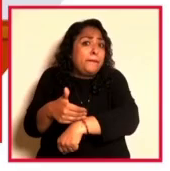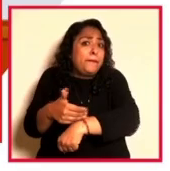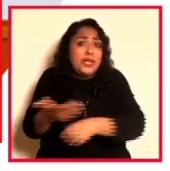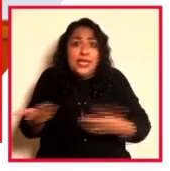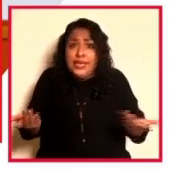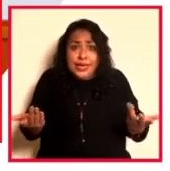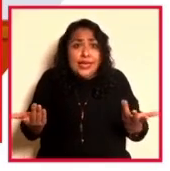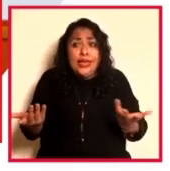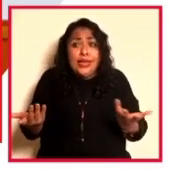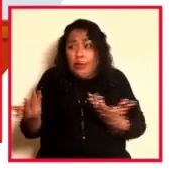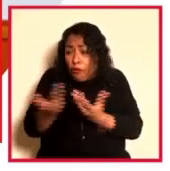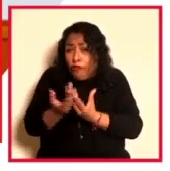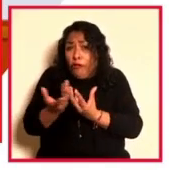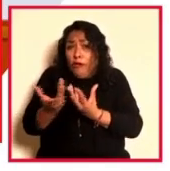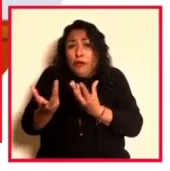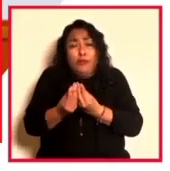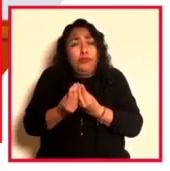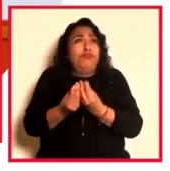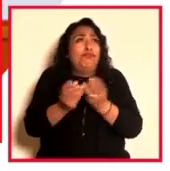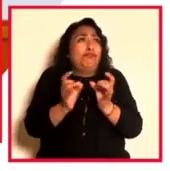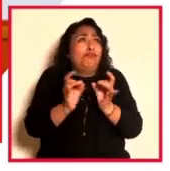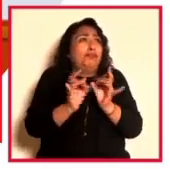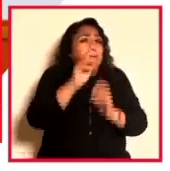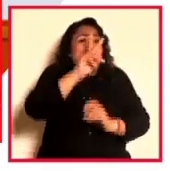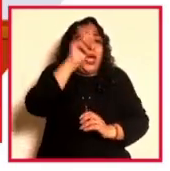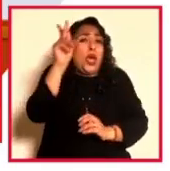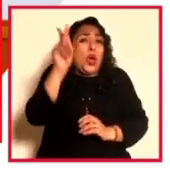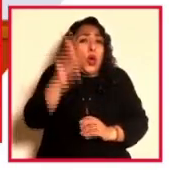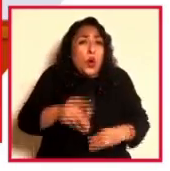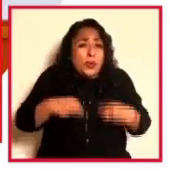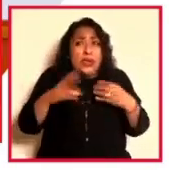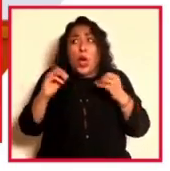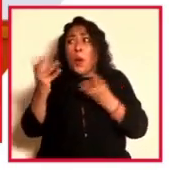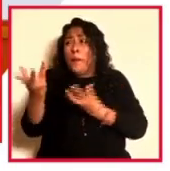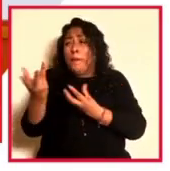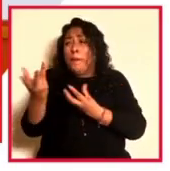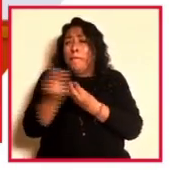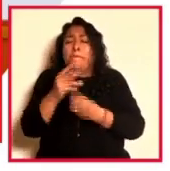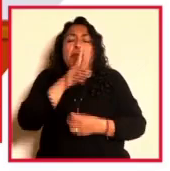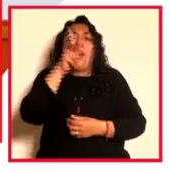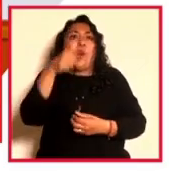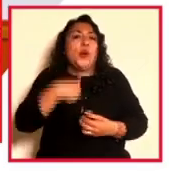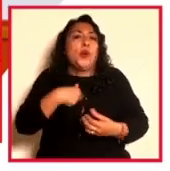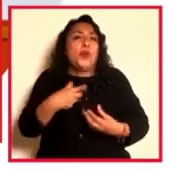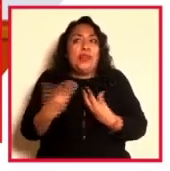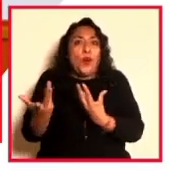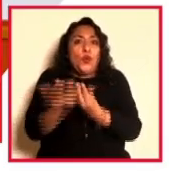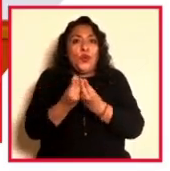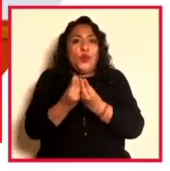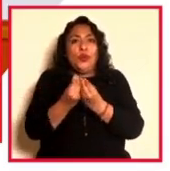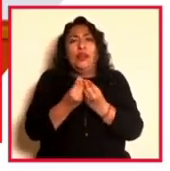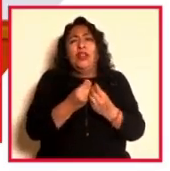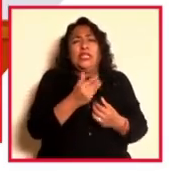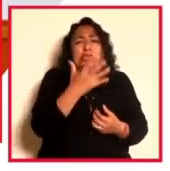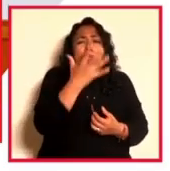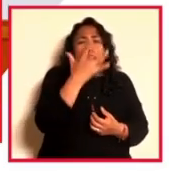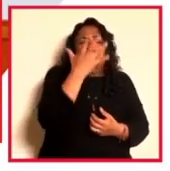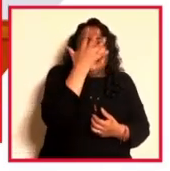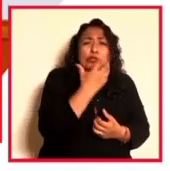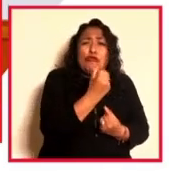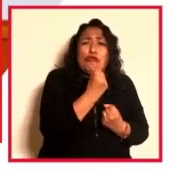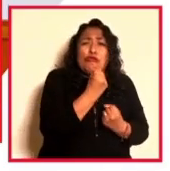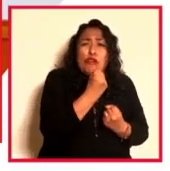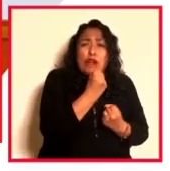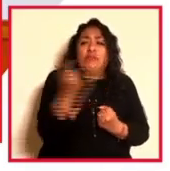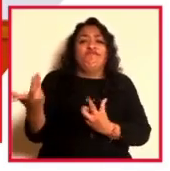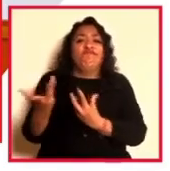acompañado en lo peor de mi vida y en lo mejor de mi vida en los momentos más amargos y difíciles ellos me han tendido